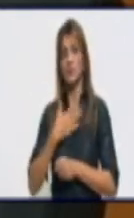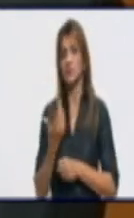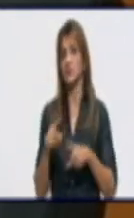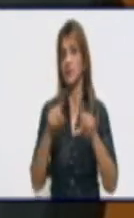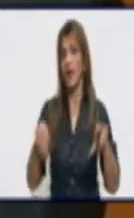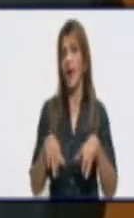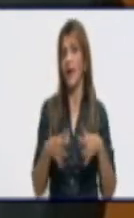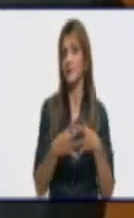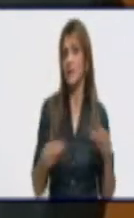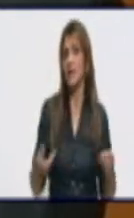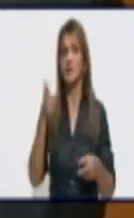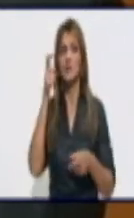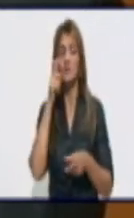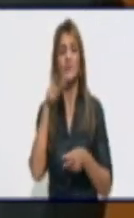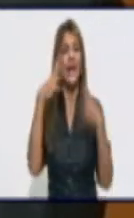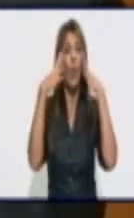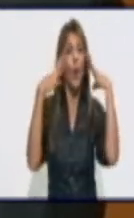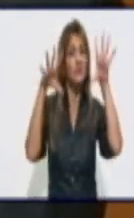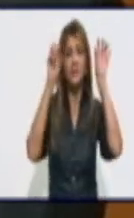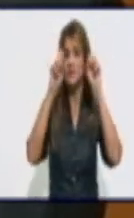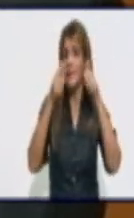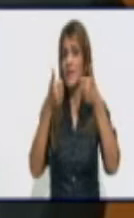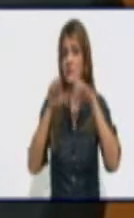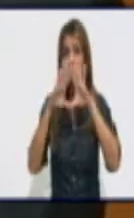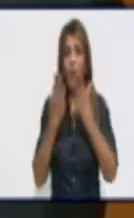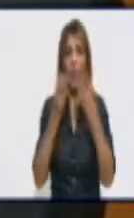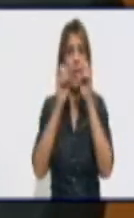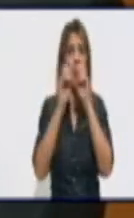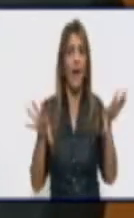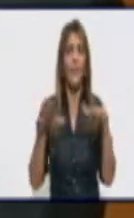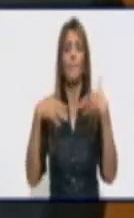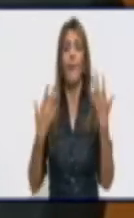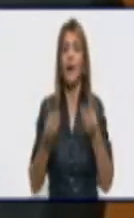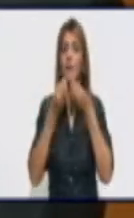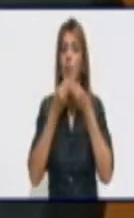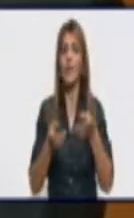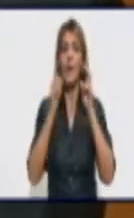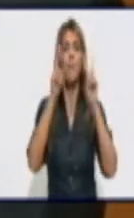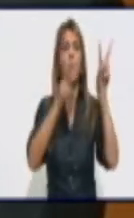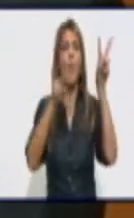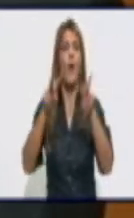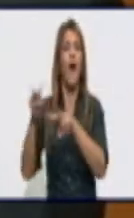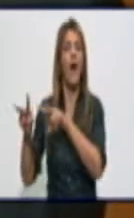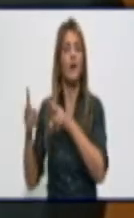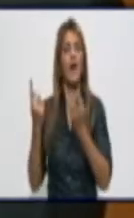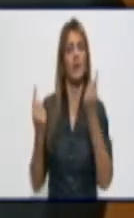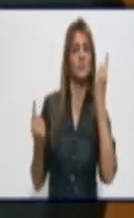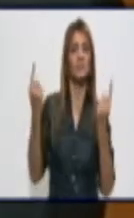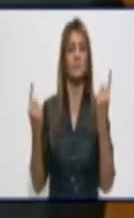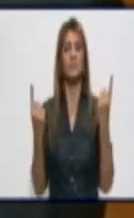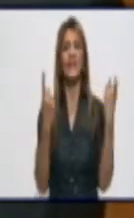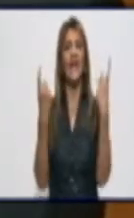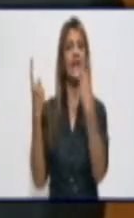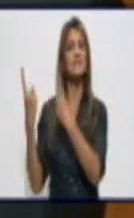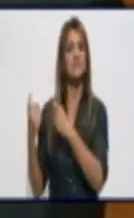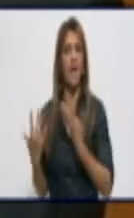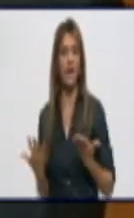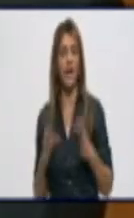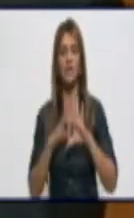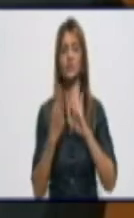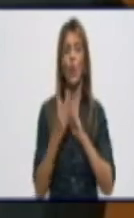las entiendan, para que ellos puedan buscar las variantes necesarias en ese proceso de